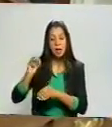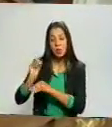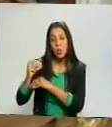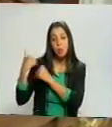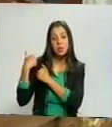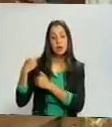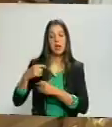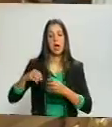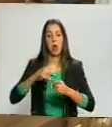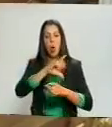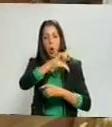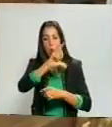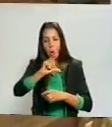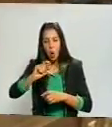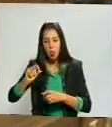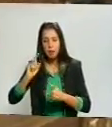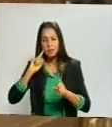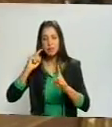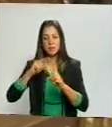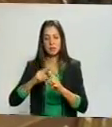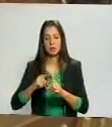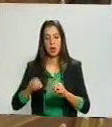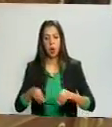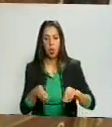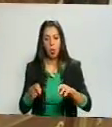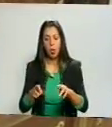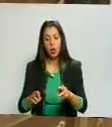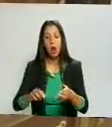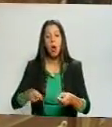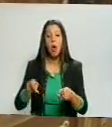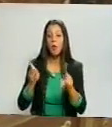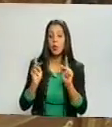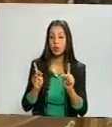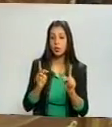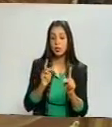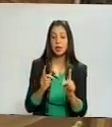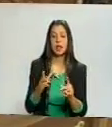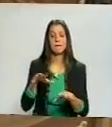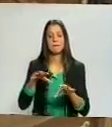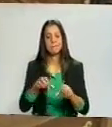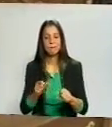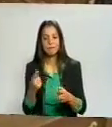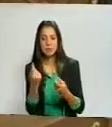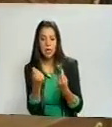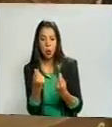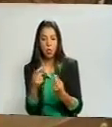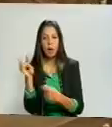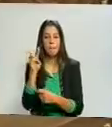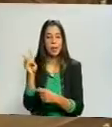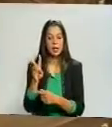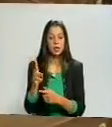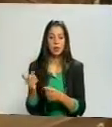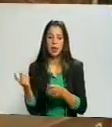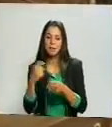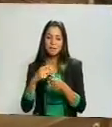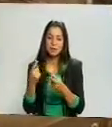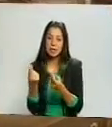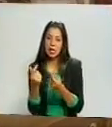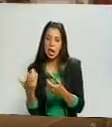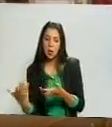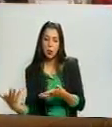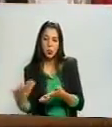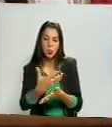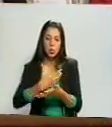minero Orinoco es la posibilidad de una estrategia para saldar la situación económica que vive el país y generar recursos que